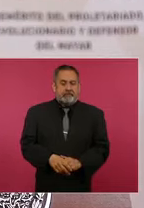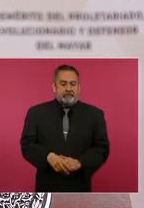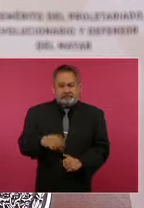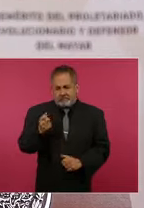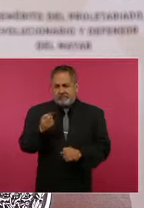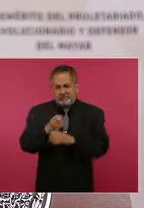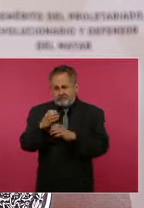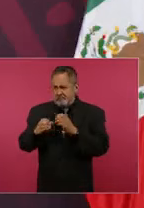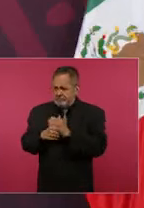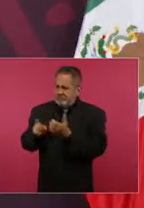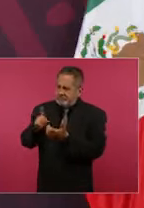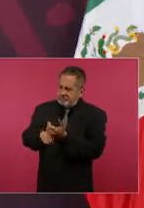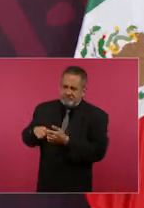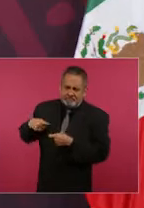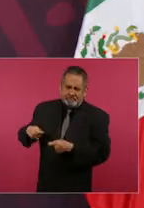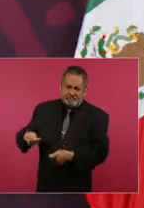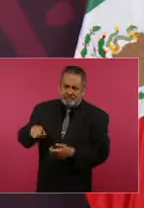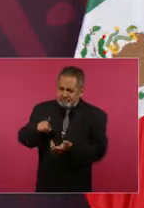muchas cosas.